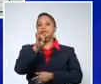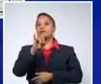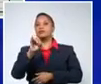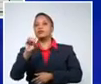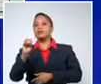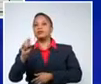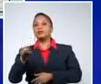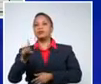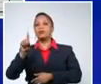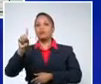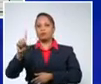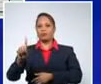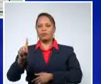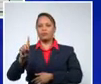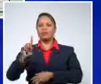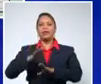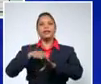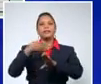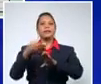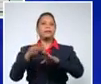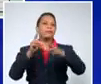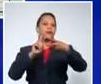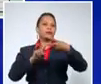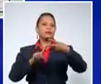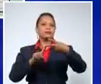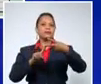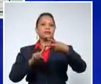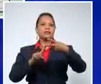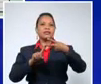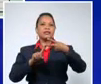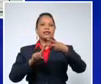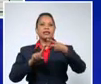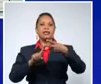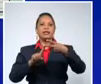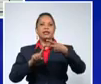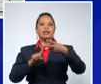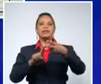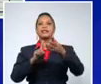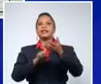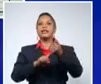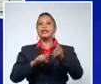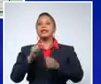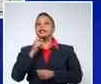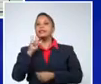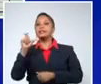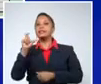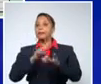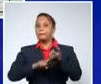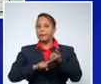160,1, después le sigue Carlos Manuel de Céspedes, Esmeralda, Florida y Vertiente.